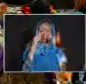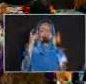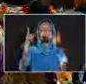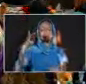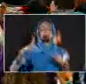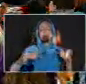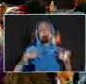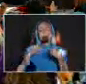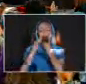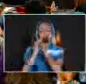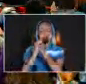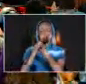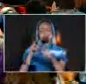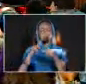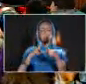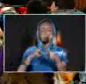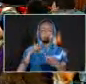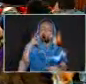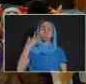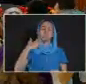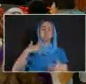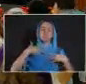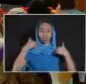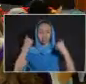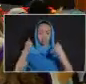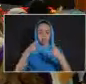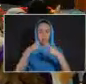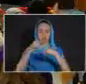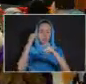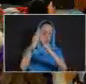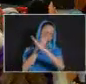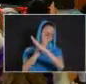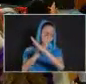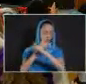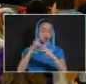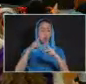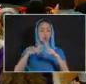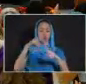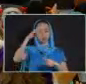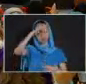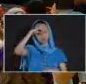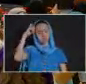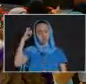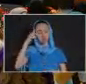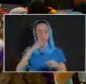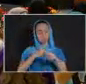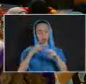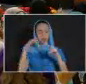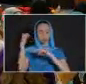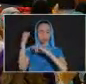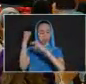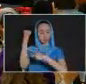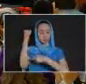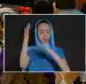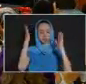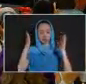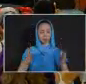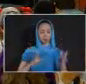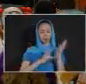por sanidad, hay peticiones por protección, por trabajo, en el nombre poderoso de Jesús, Señor. Abre